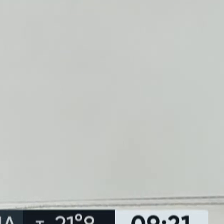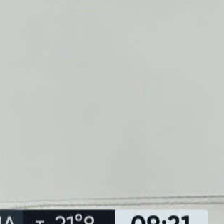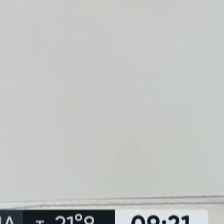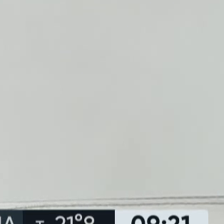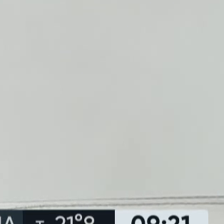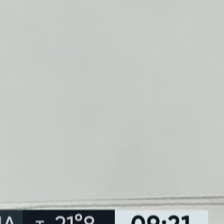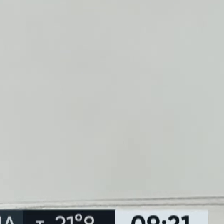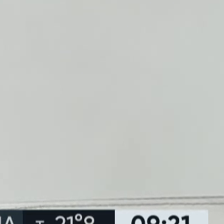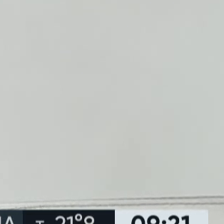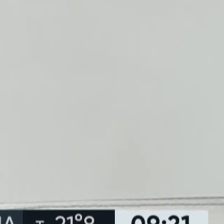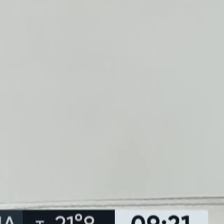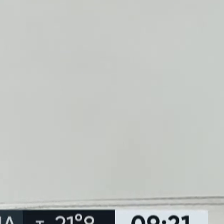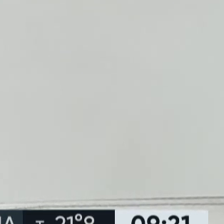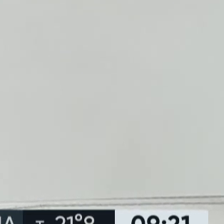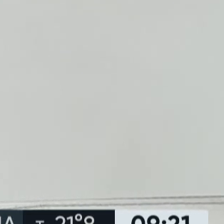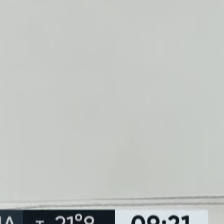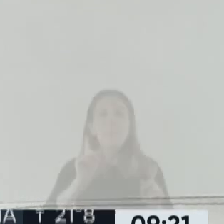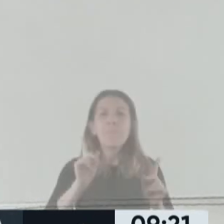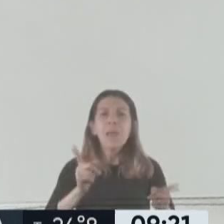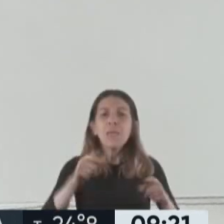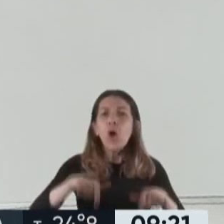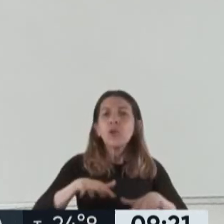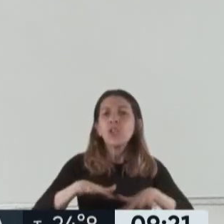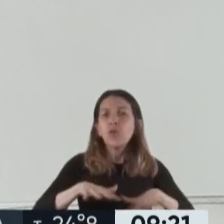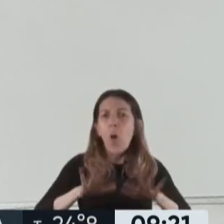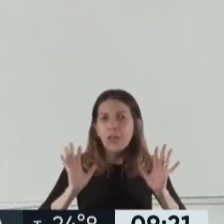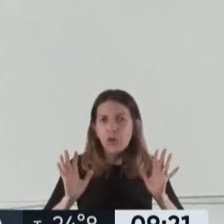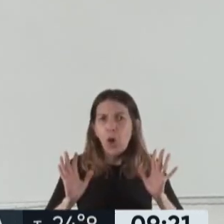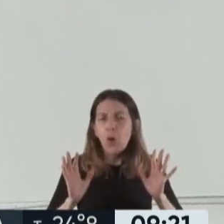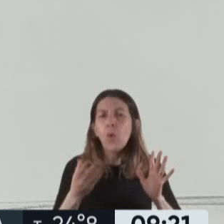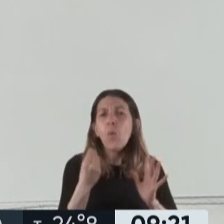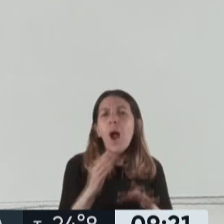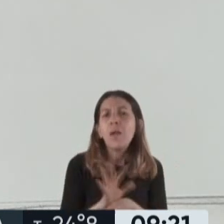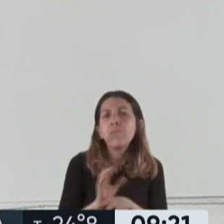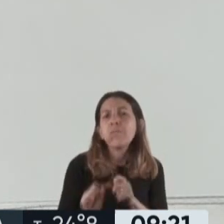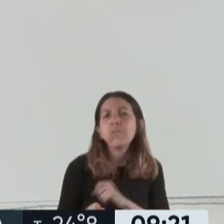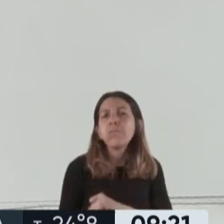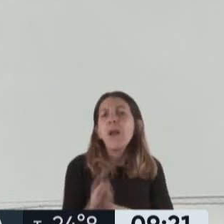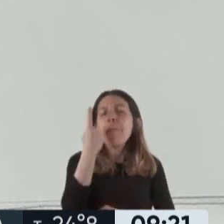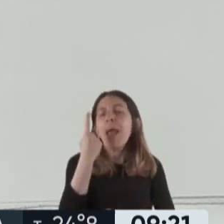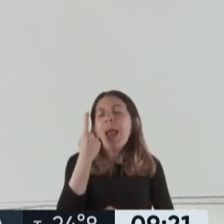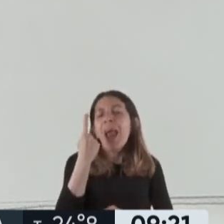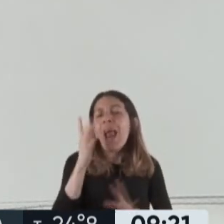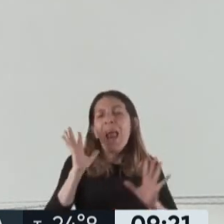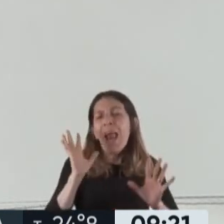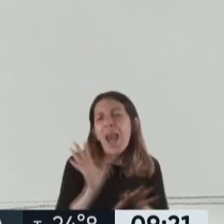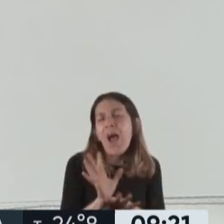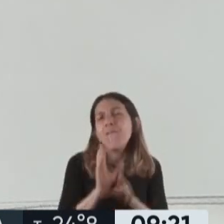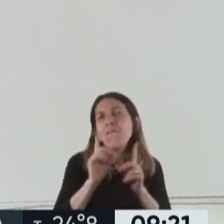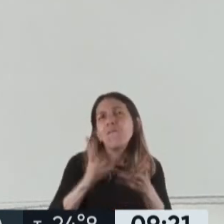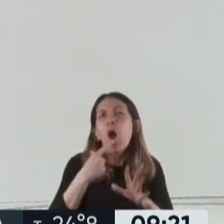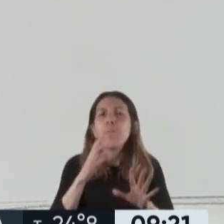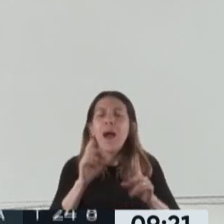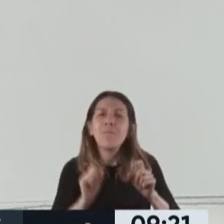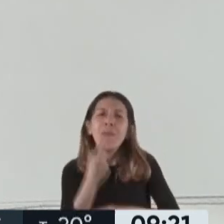Mendoza. En el actual contexto, ¿cuál sería el primer gesto o actitud, lanzada la idea del